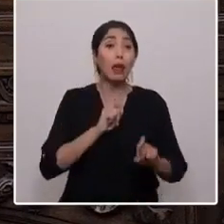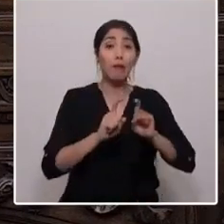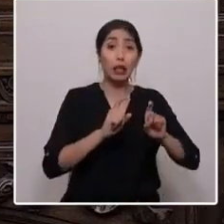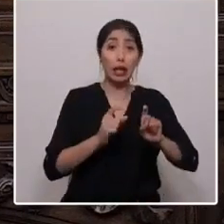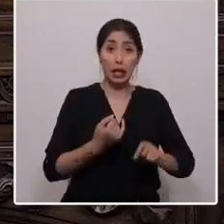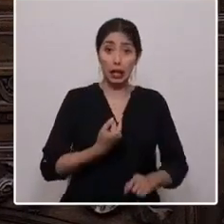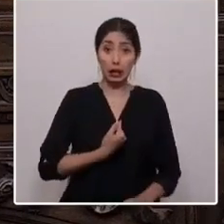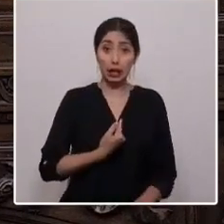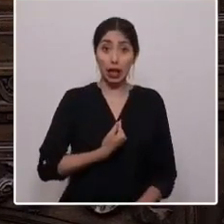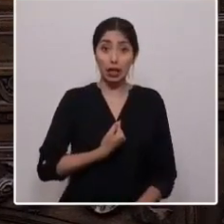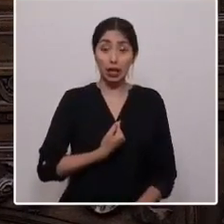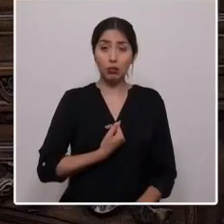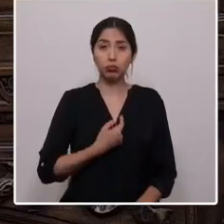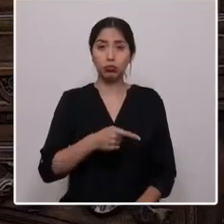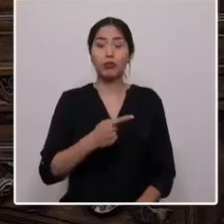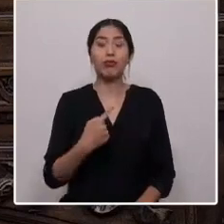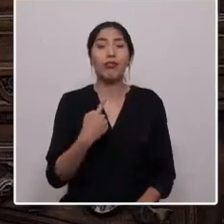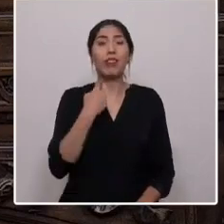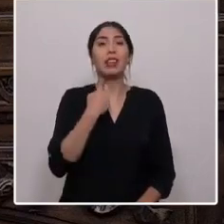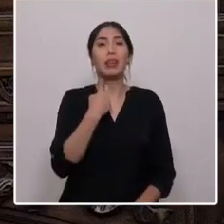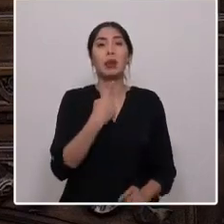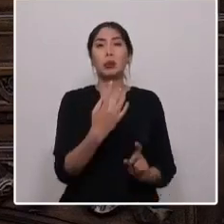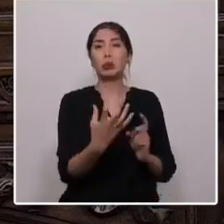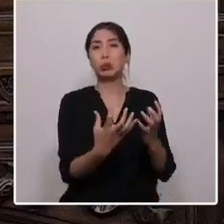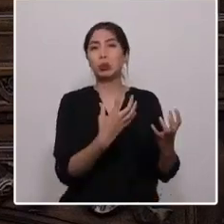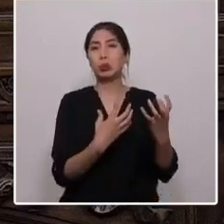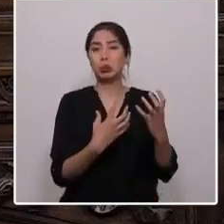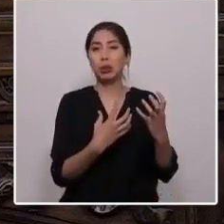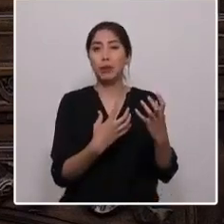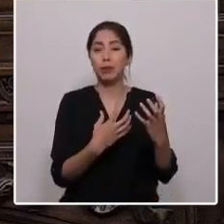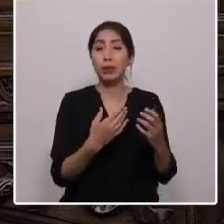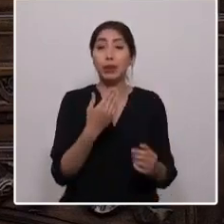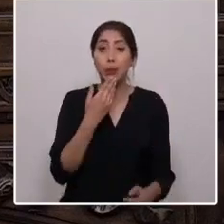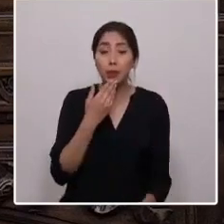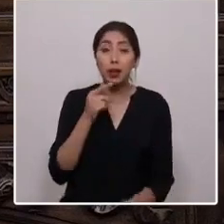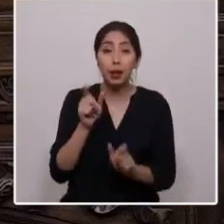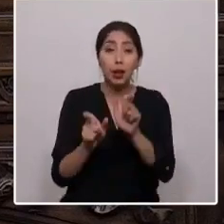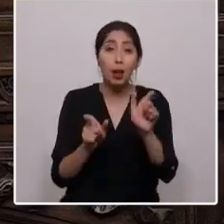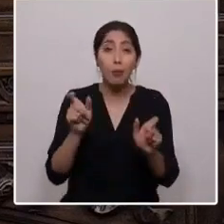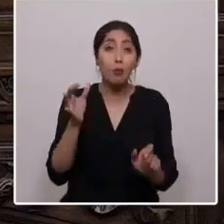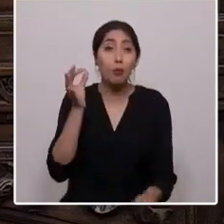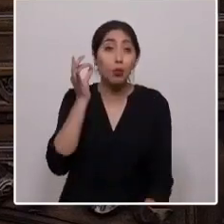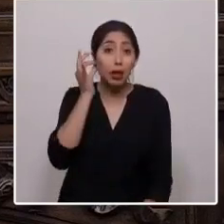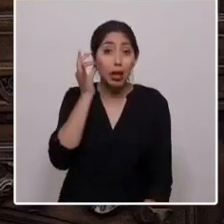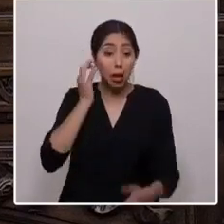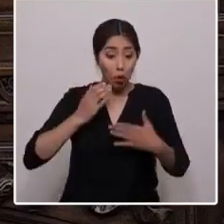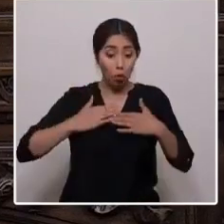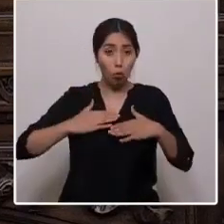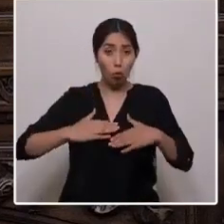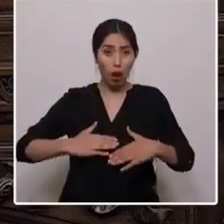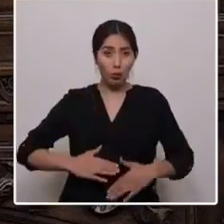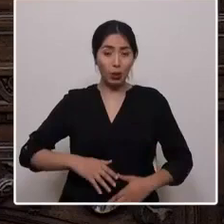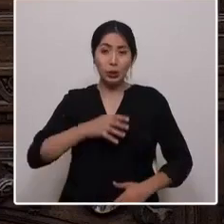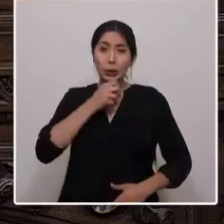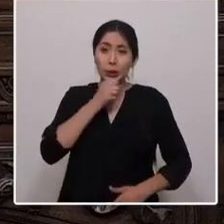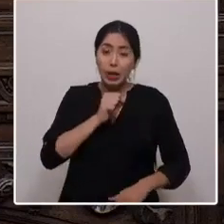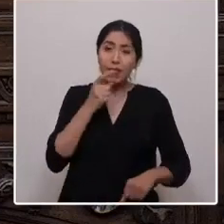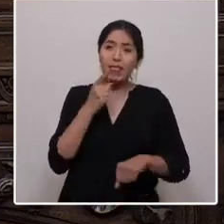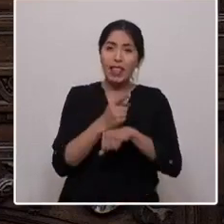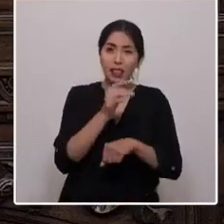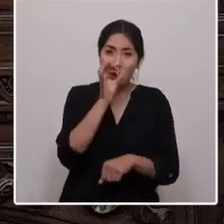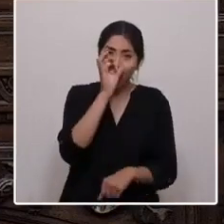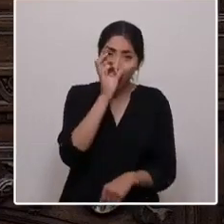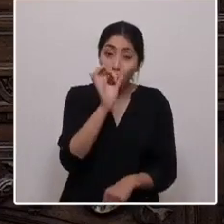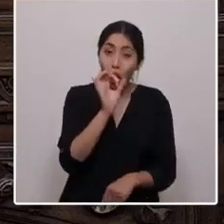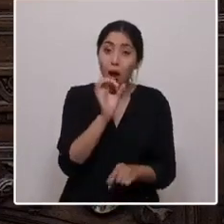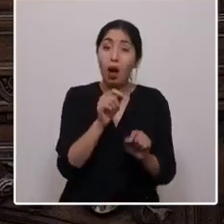crímenes de odio no se salvaron las mujeres que pusieron sus cuerpos en resistencia a la dictadura cuya verdad a una